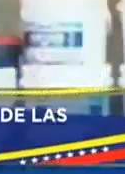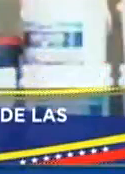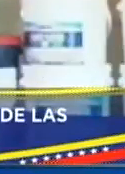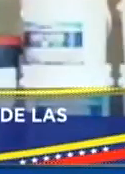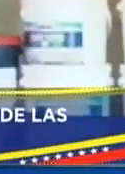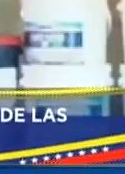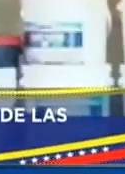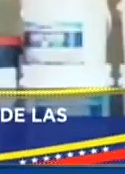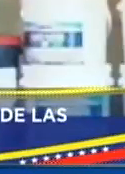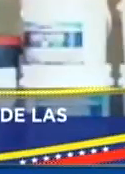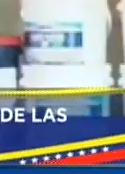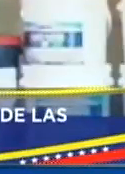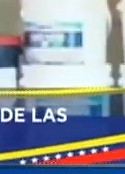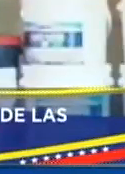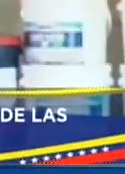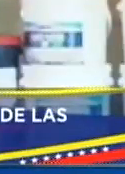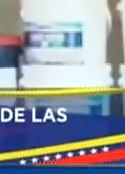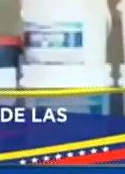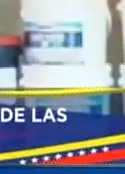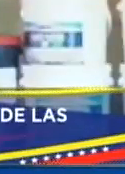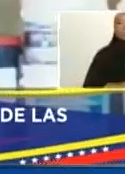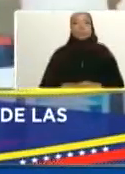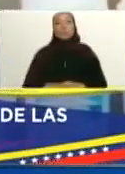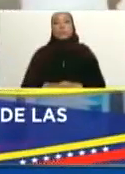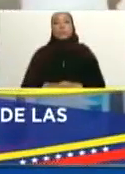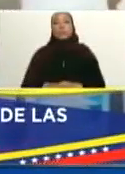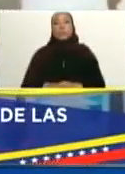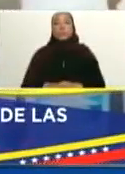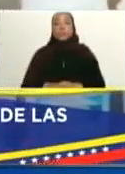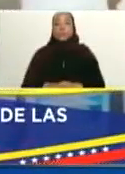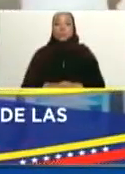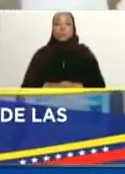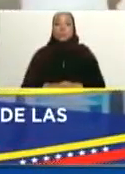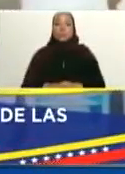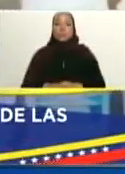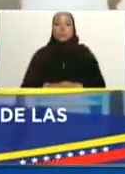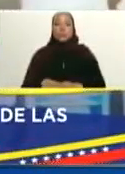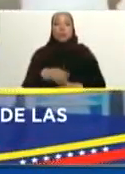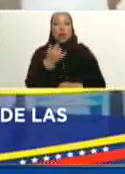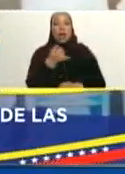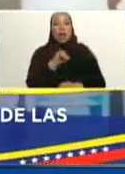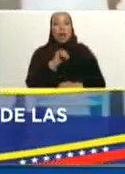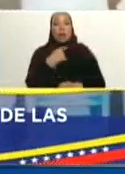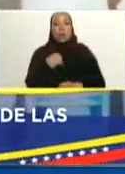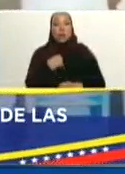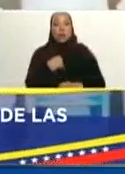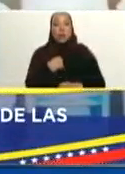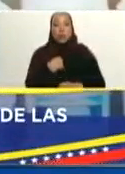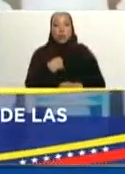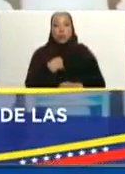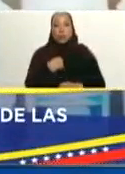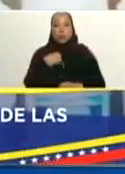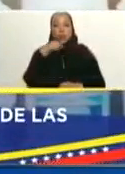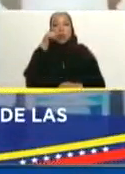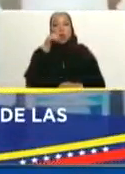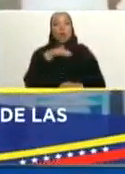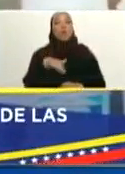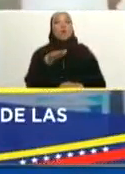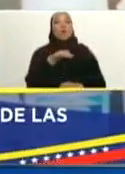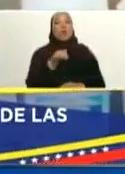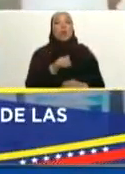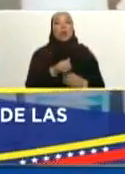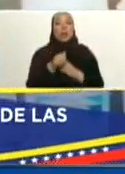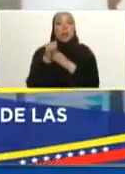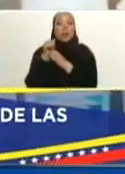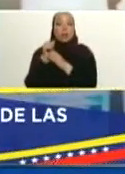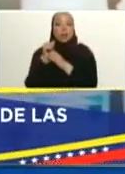47. Bueno, pa'lante, con mucha fuerza. ¿Oíste? Bueno, yo le digo al poder popular, a ustedes, líderes del pueblo,